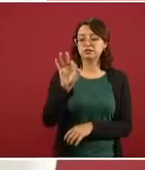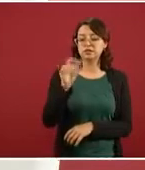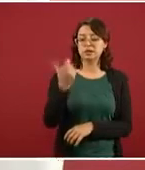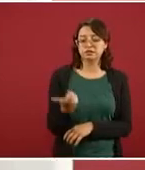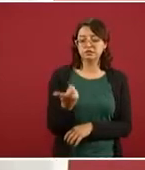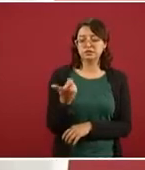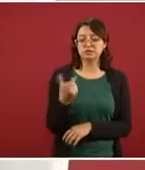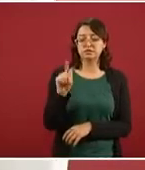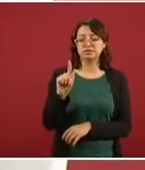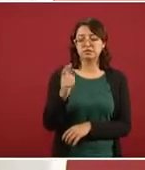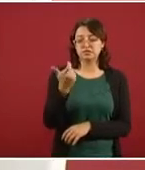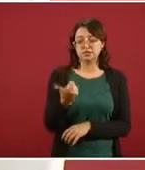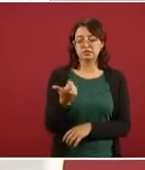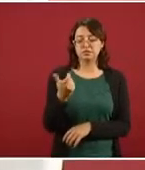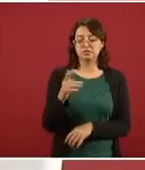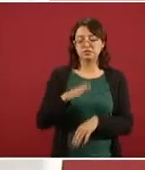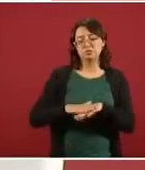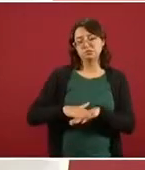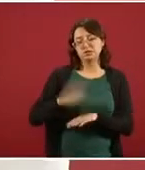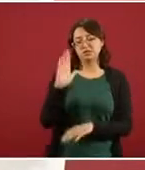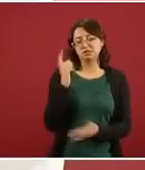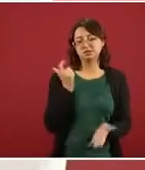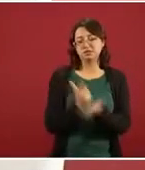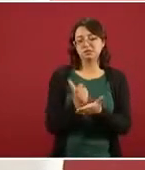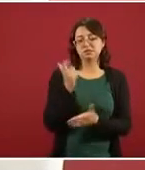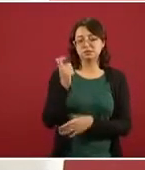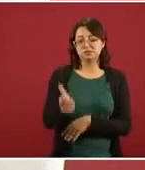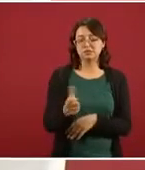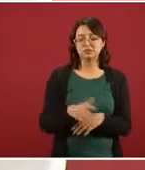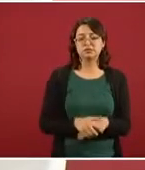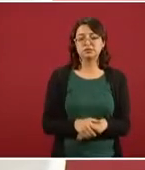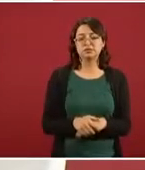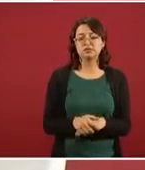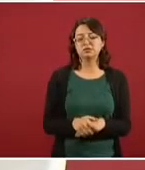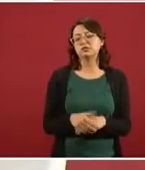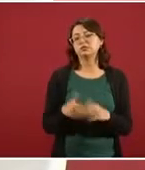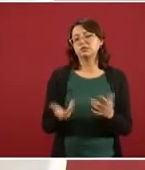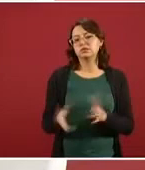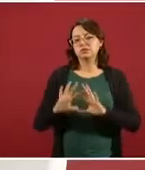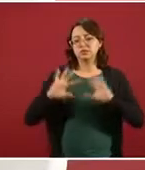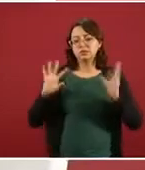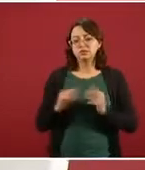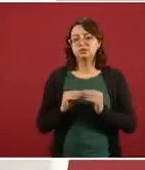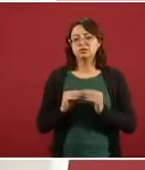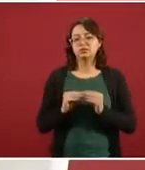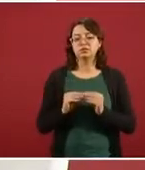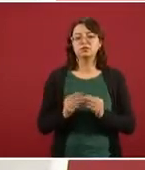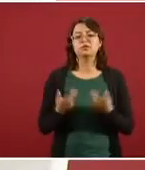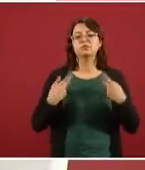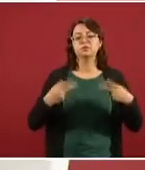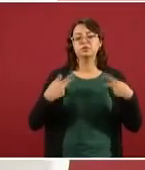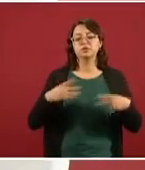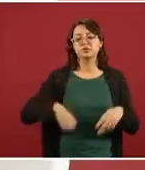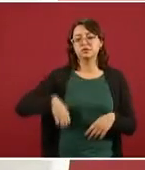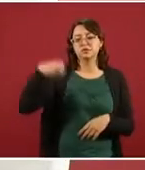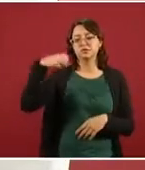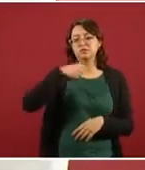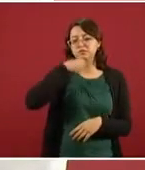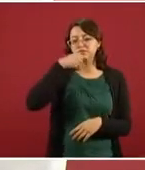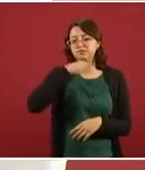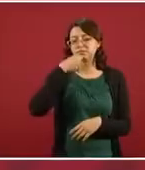monto de la pensión, de tal manera que la cuantía de la pensión de adulto mayor